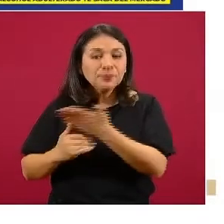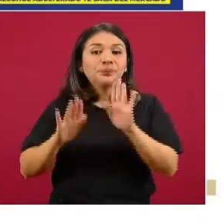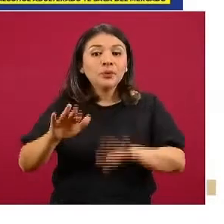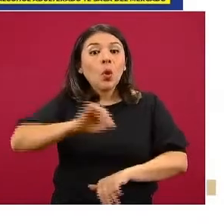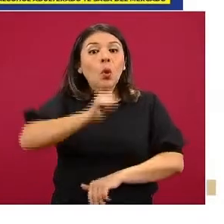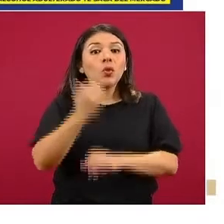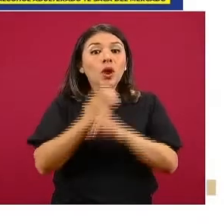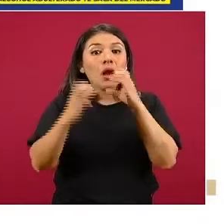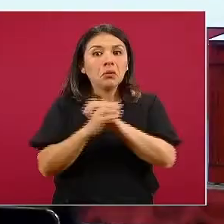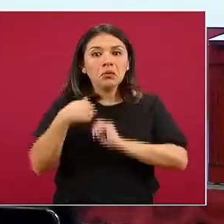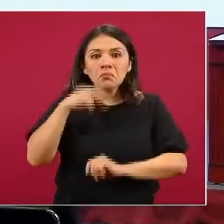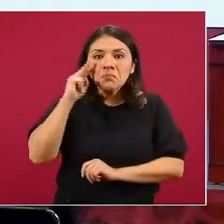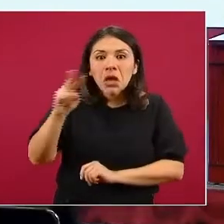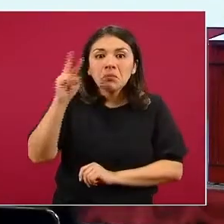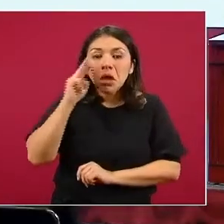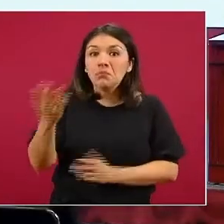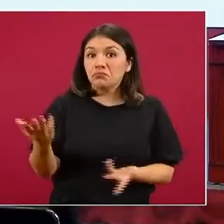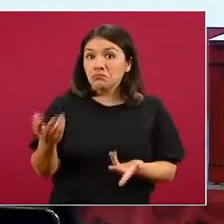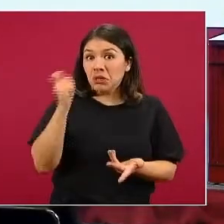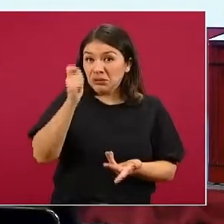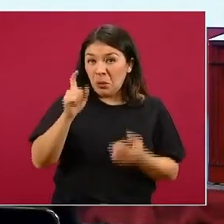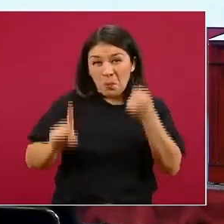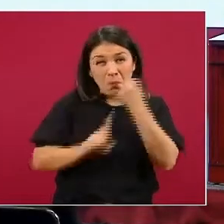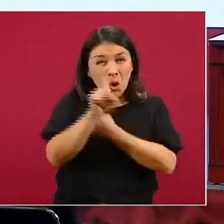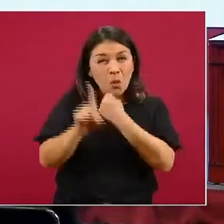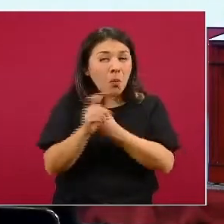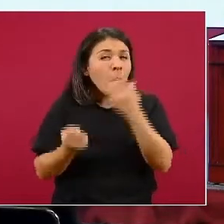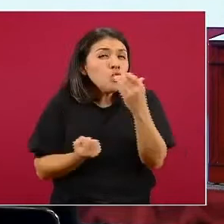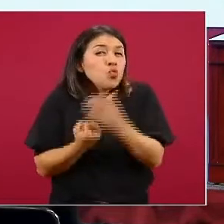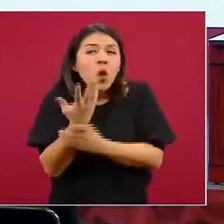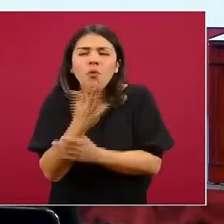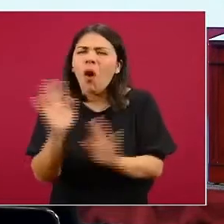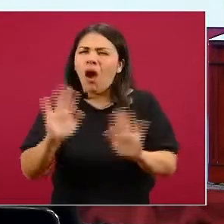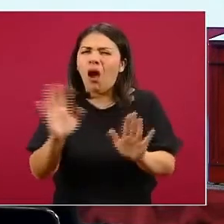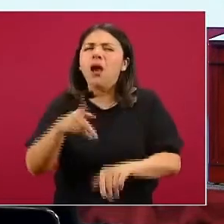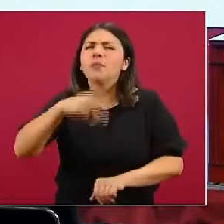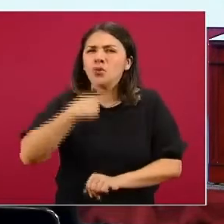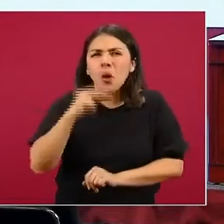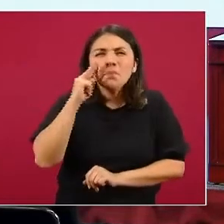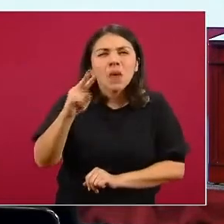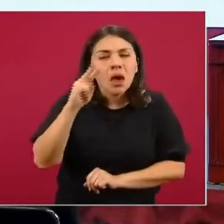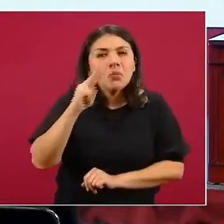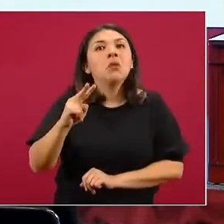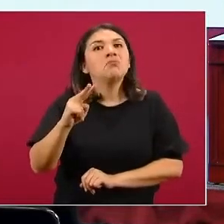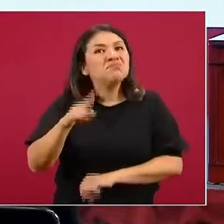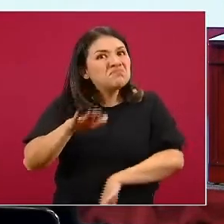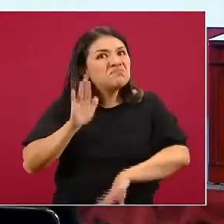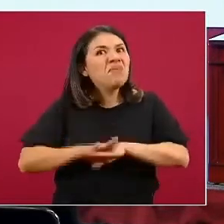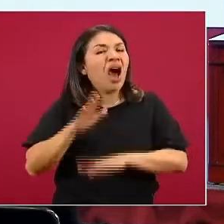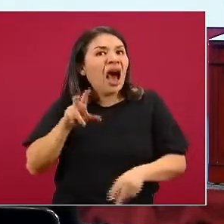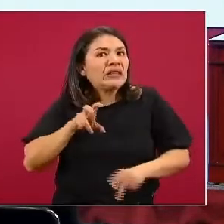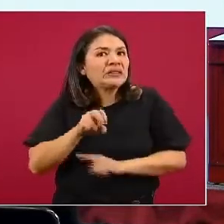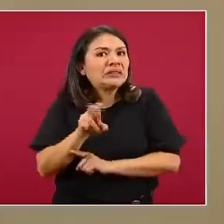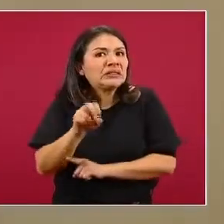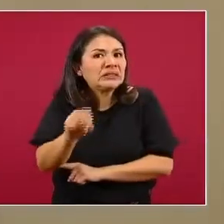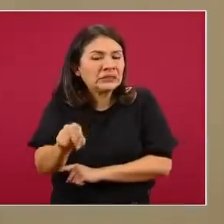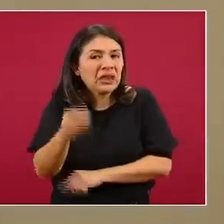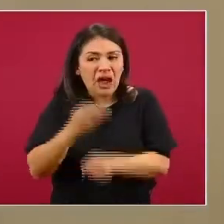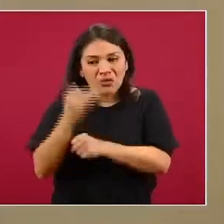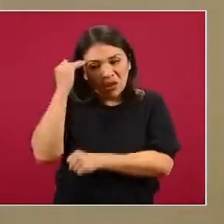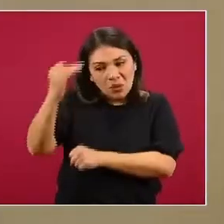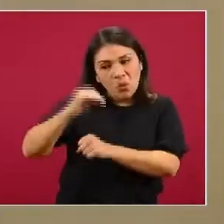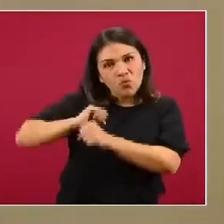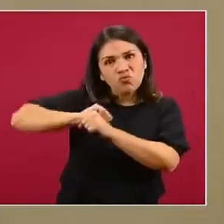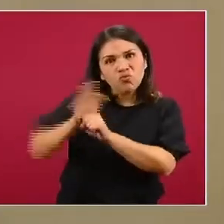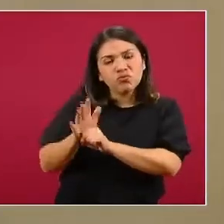Otra cuestión que hemos notado, que si bien no es un problema nuevo, lo hemos visto de manera un poco más notoria, quizás durante la